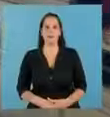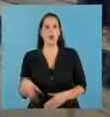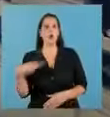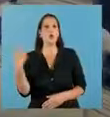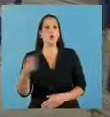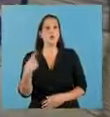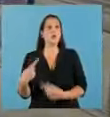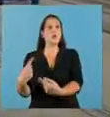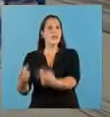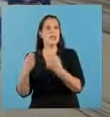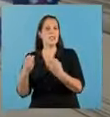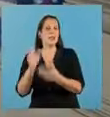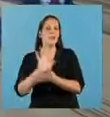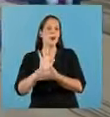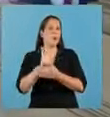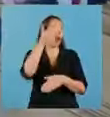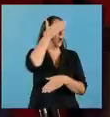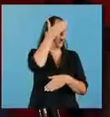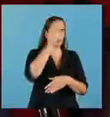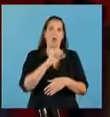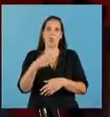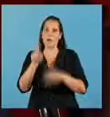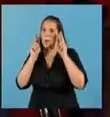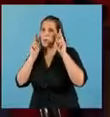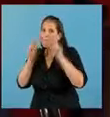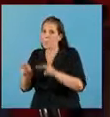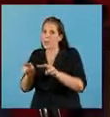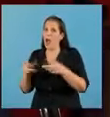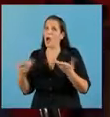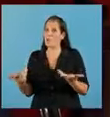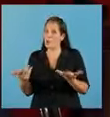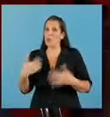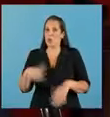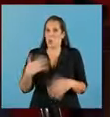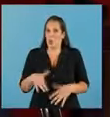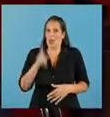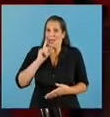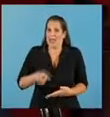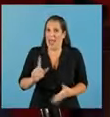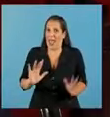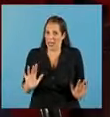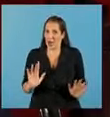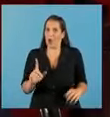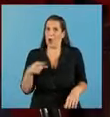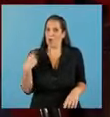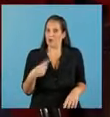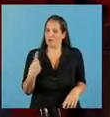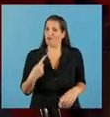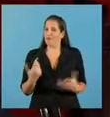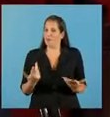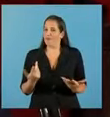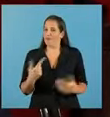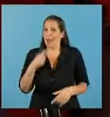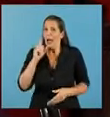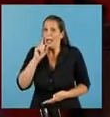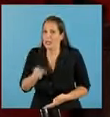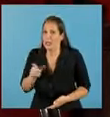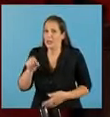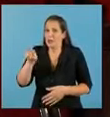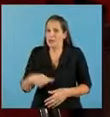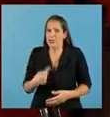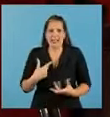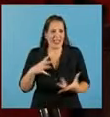Necesitamos no hacernos los distraídos ante lo ocurrido, porque el riesgo que acarrea tal distracción es la concreción de